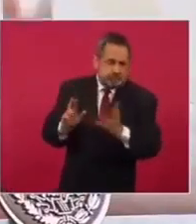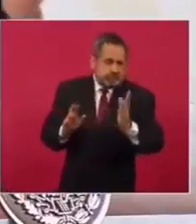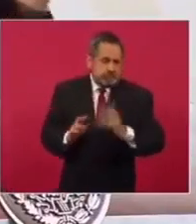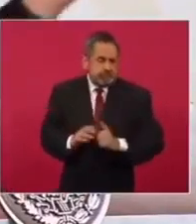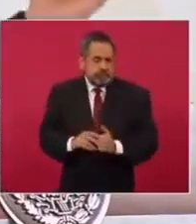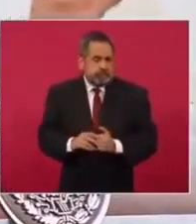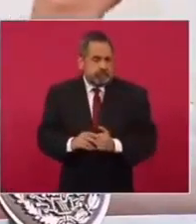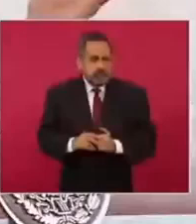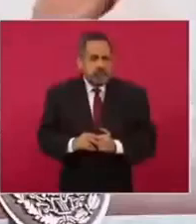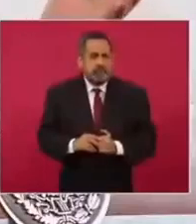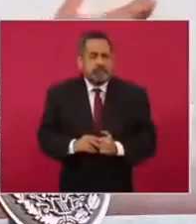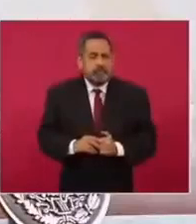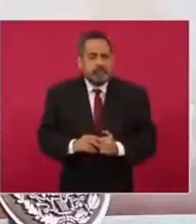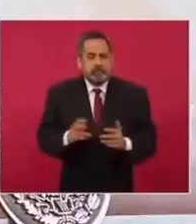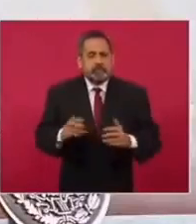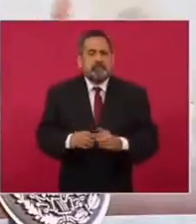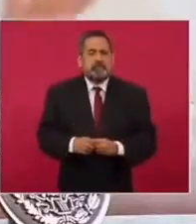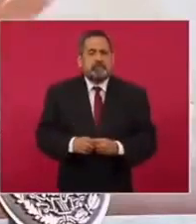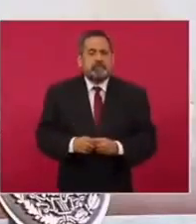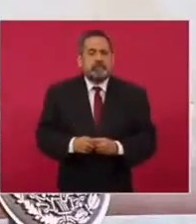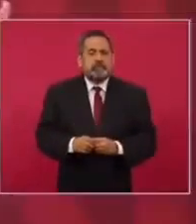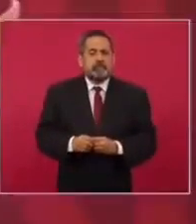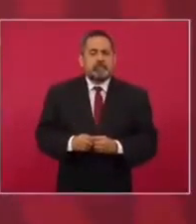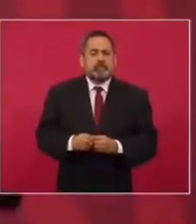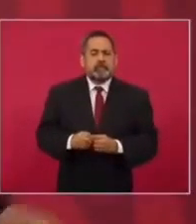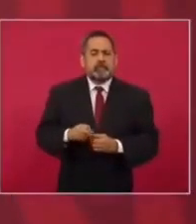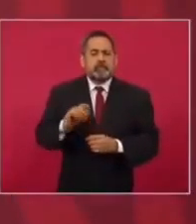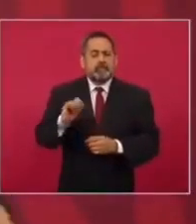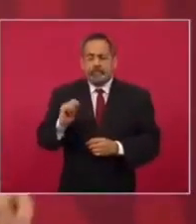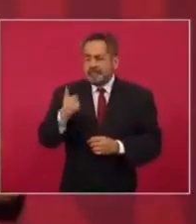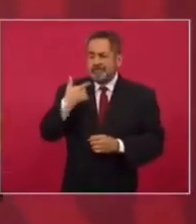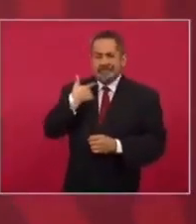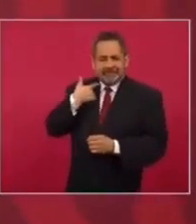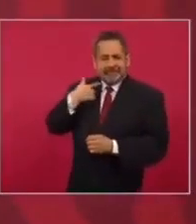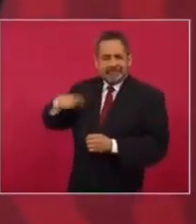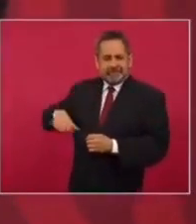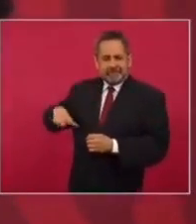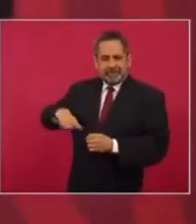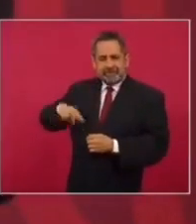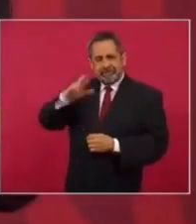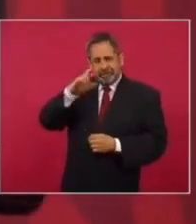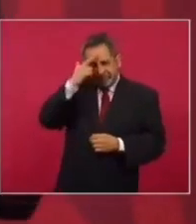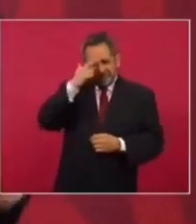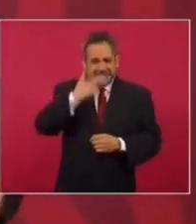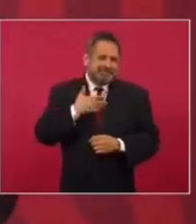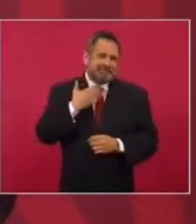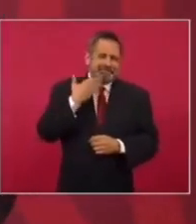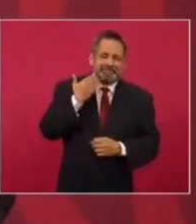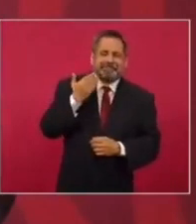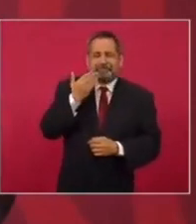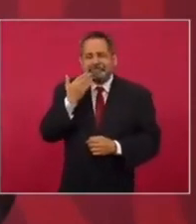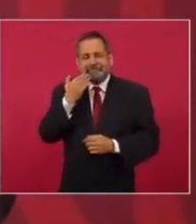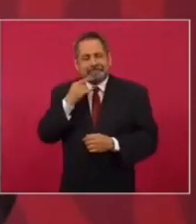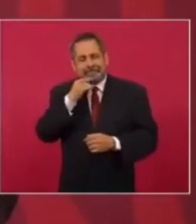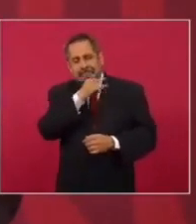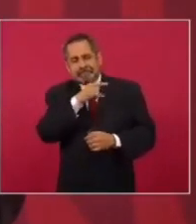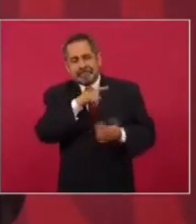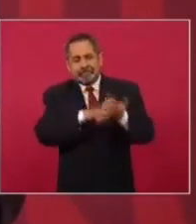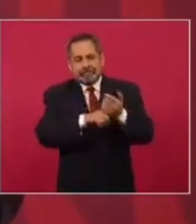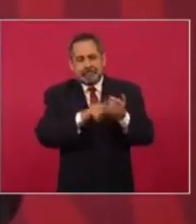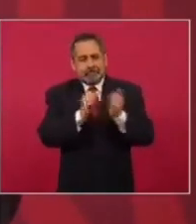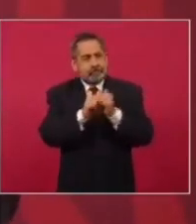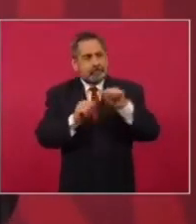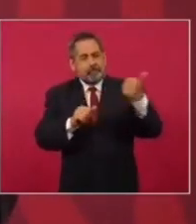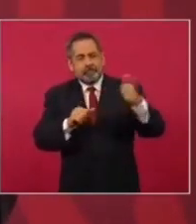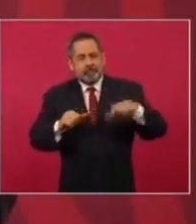chao no es el gobierno pasado que por quedarme por